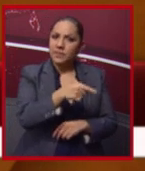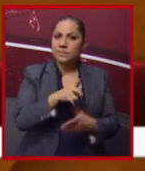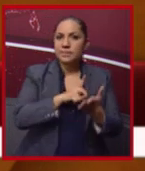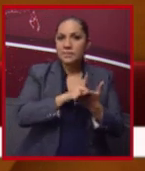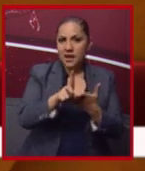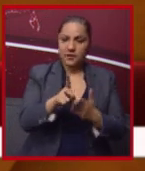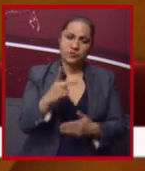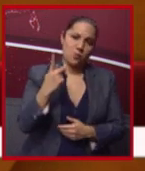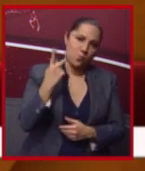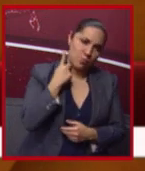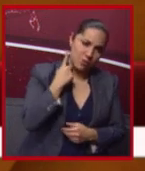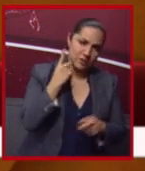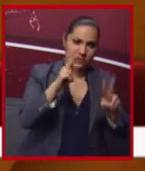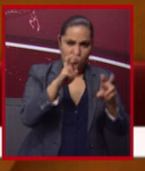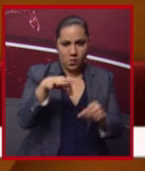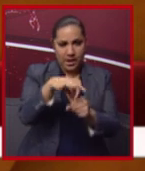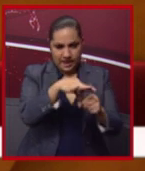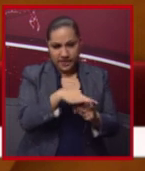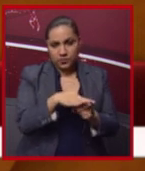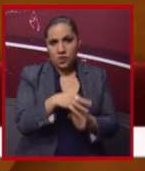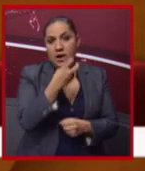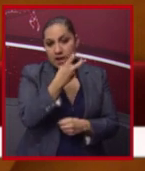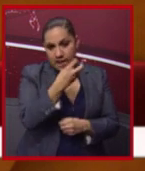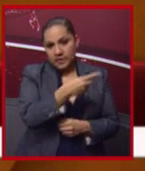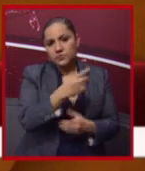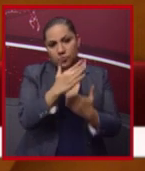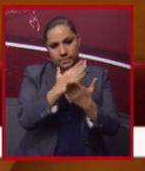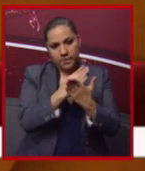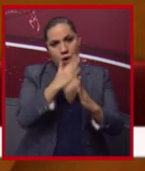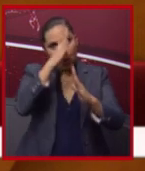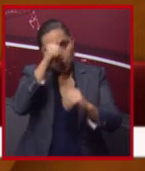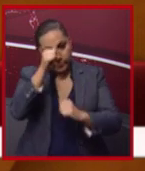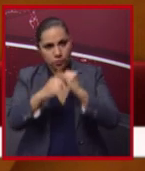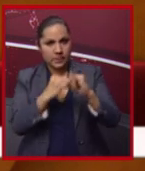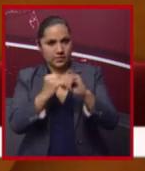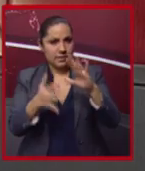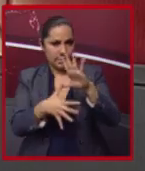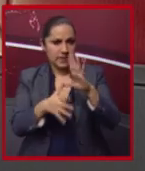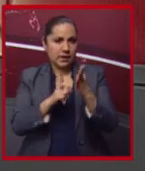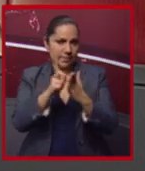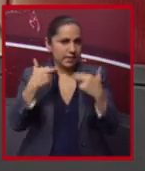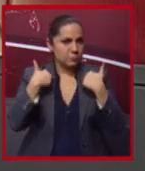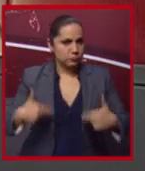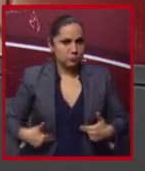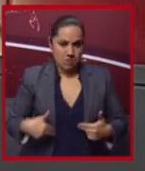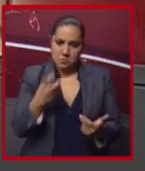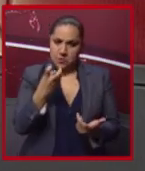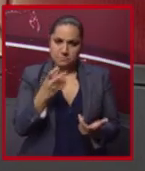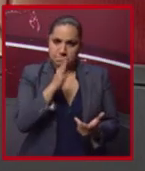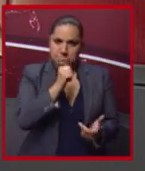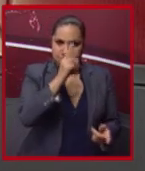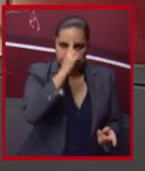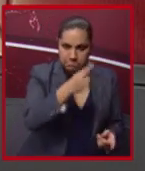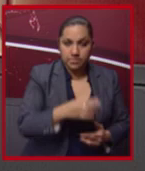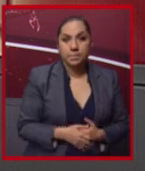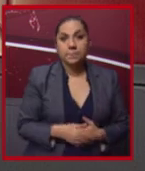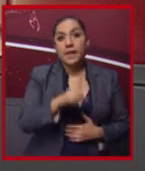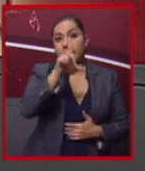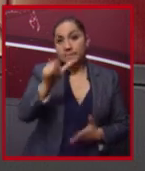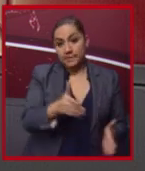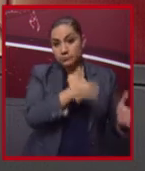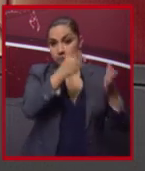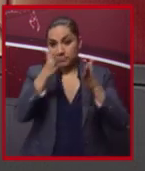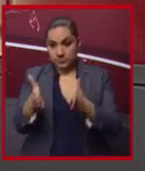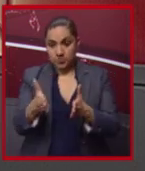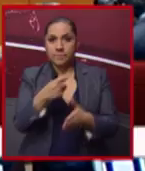esta sería incompatible con la Convención Americana de Derechos Humanos. Bueno, posteriormente, y como lo marca el reglamento, se procedió a la